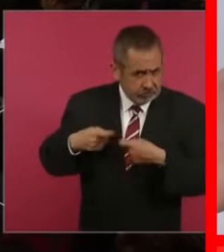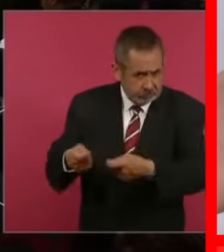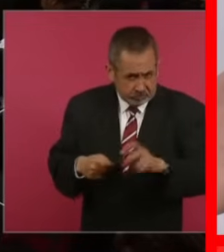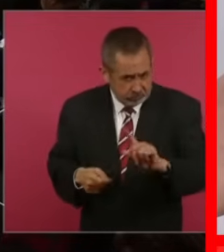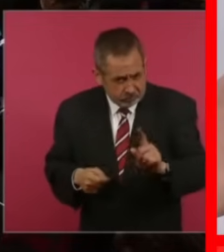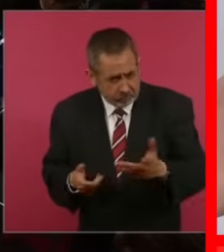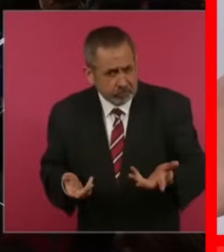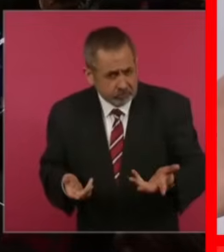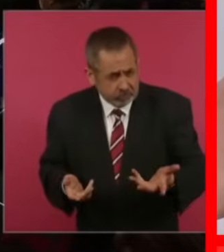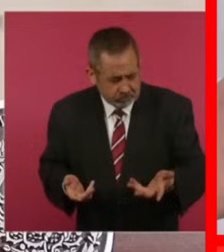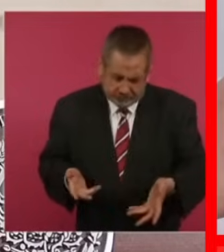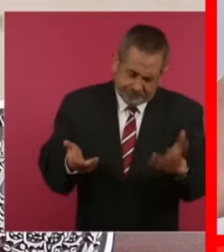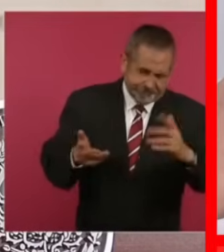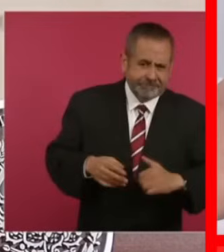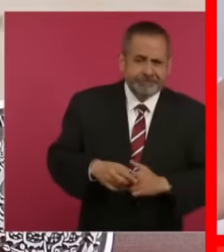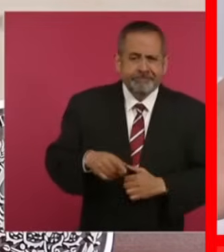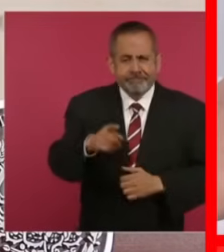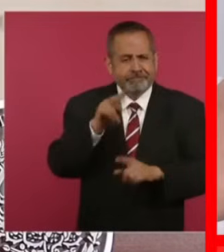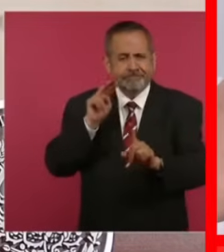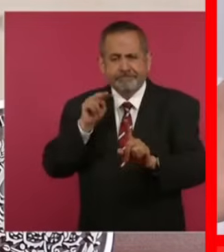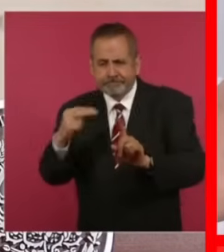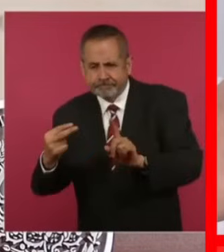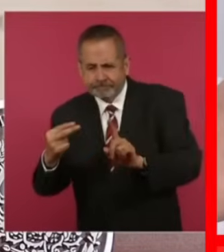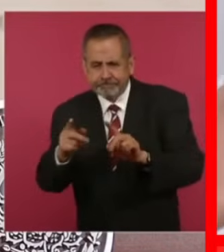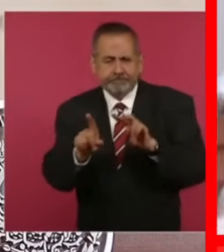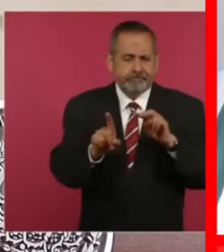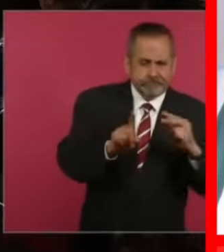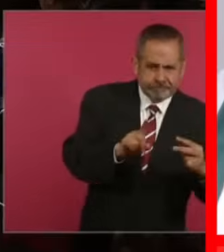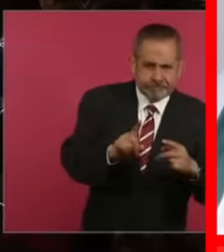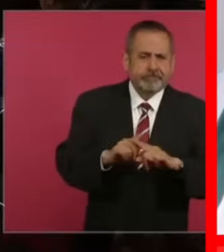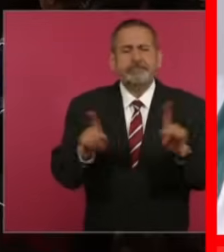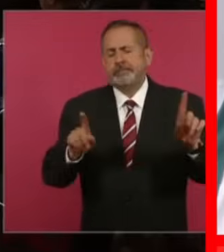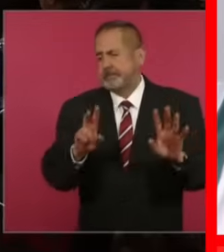merecen Son puntos de vista distintos